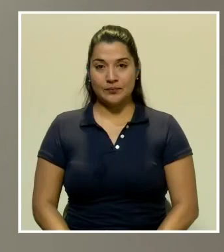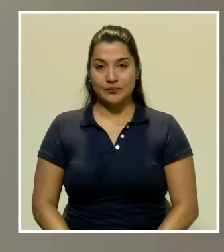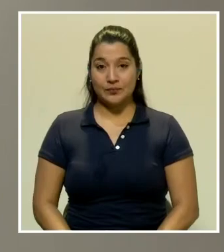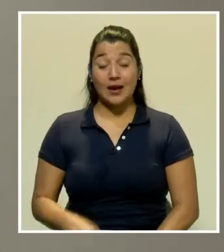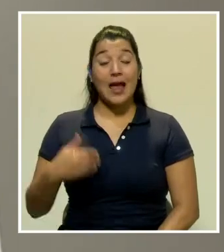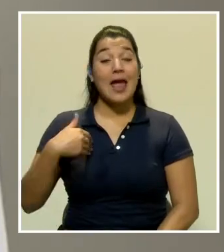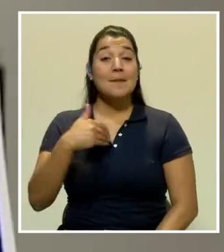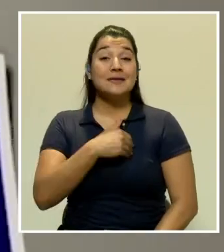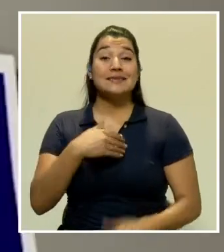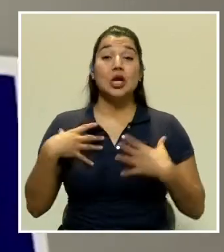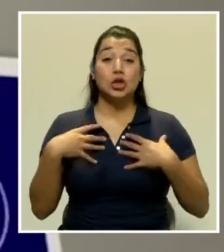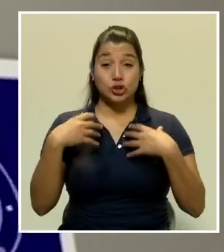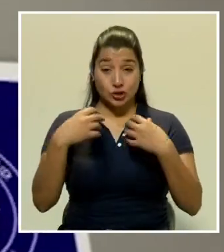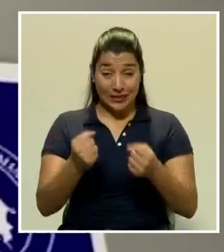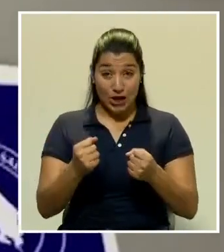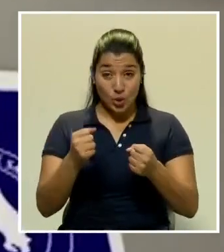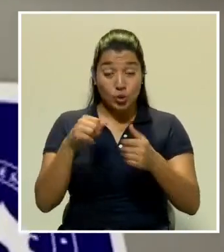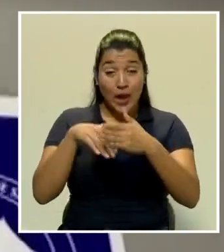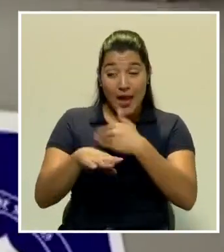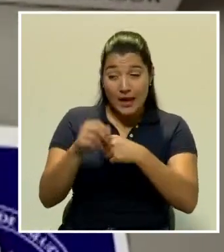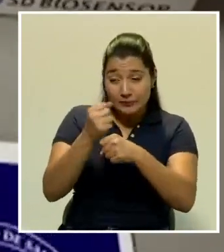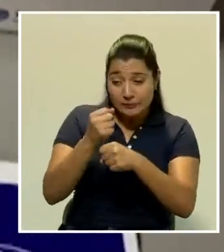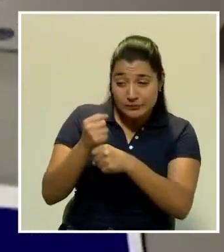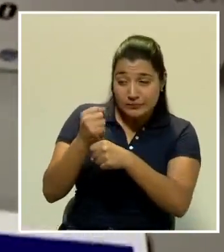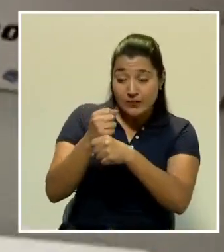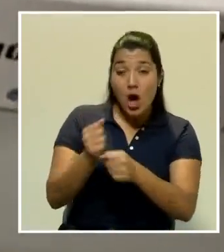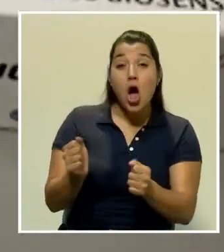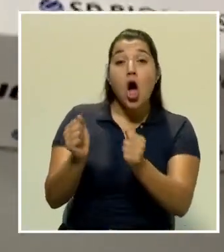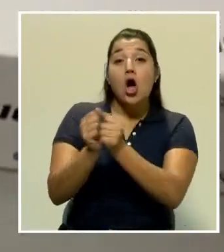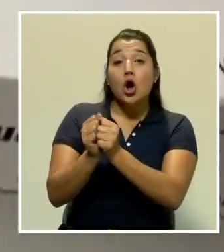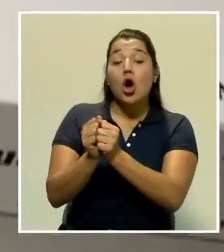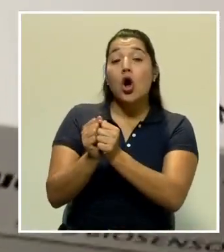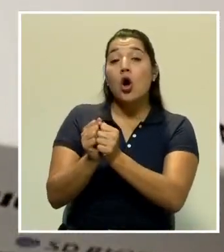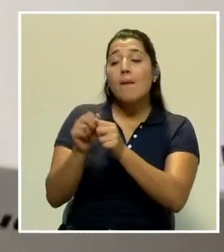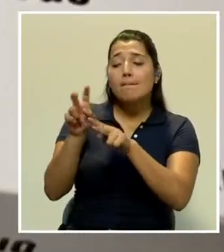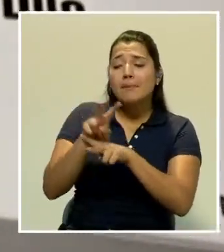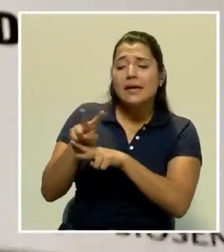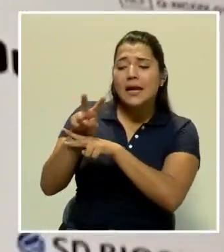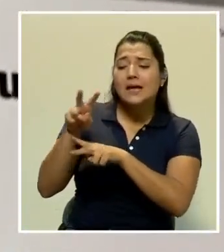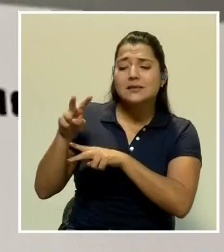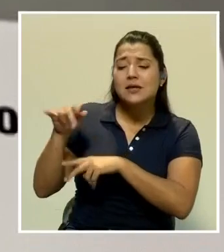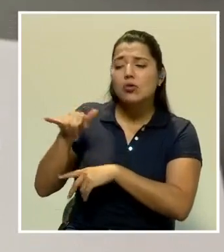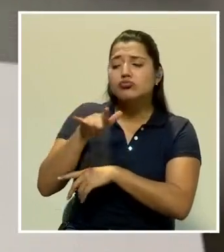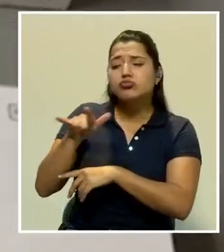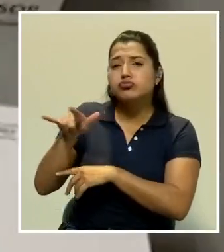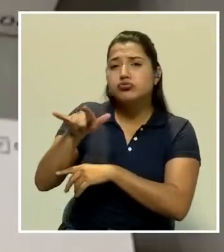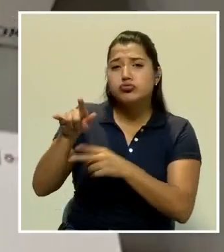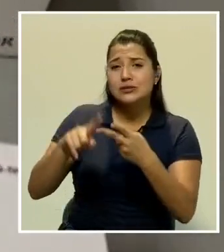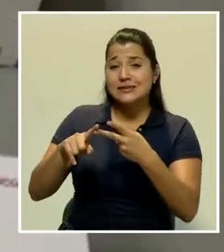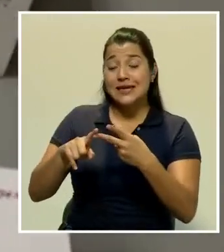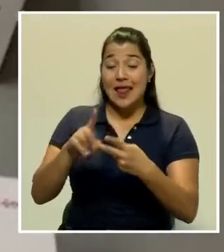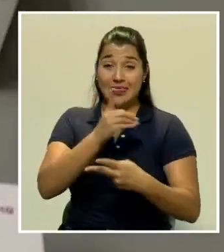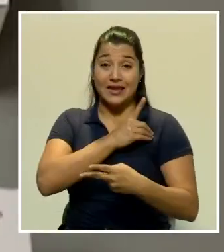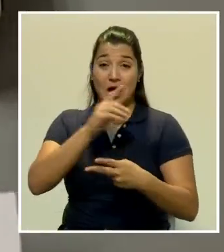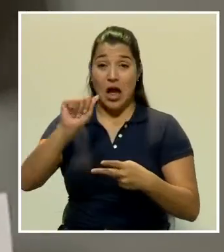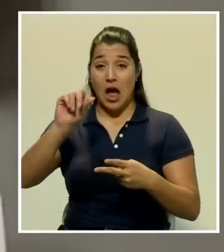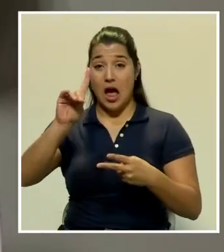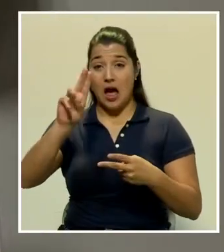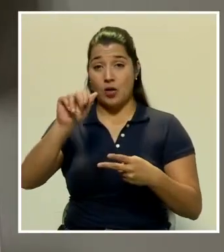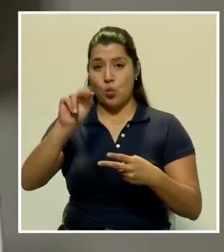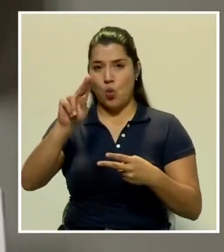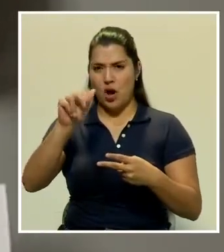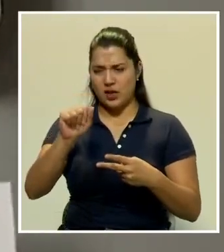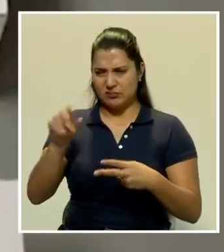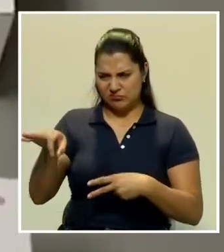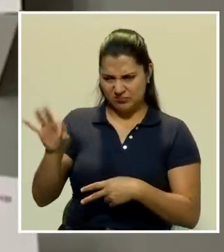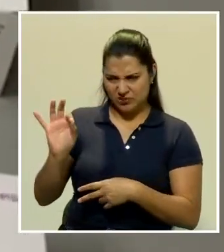El Ministerio de Salud, en un operativo en conjunto con Vigilancia Aérea y la Dirección General de Aduanas, logró decomisar un total de 80 pruebas